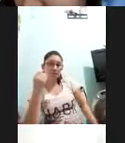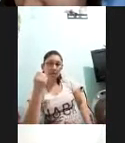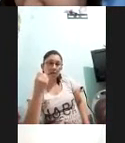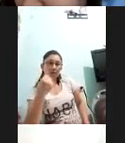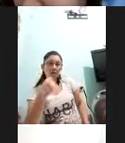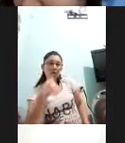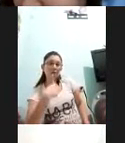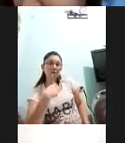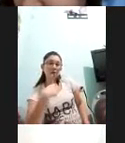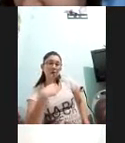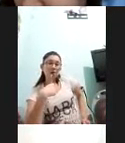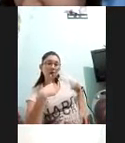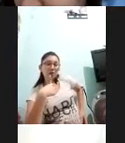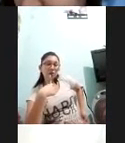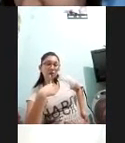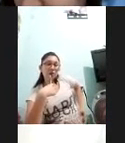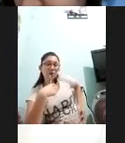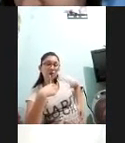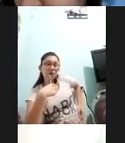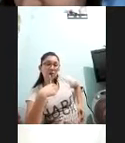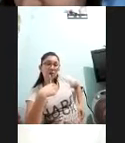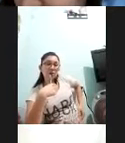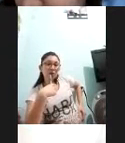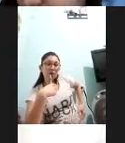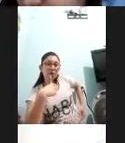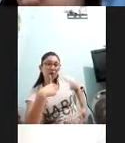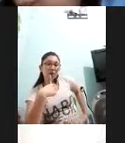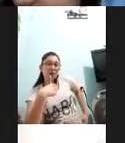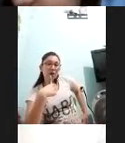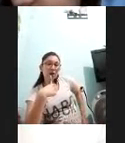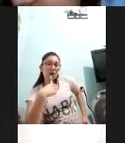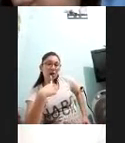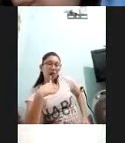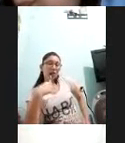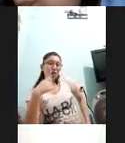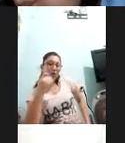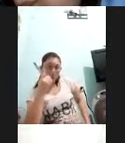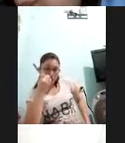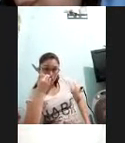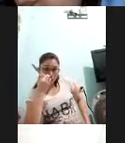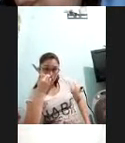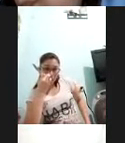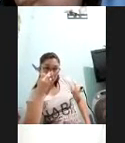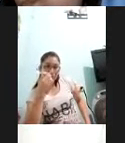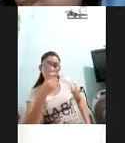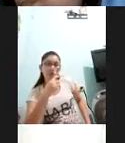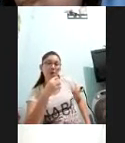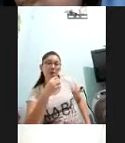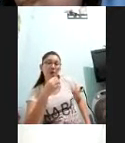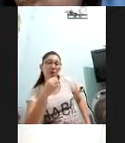ya podemos skip eso, ¿verdad? Pero vamos a hacer un repaso del abecedario. Vamos a